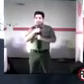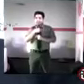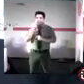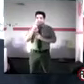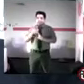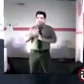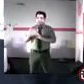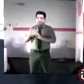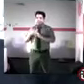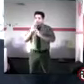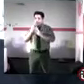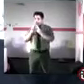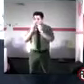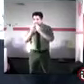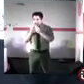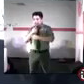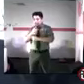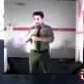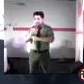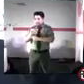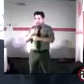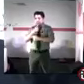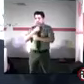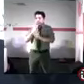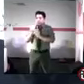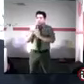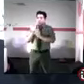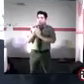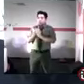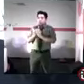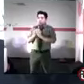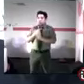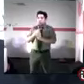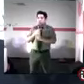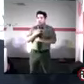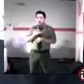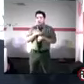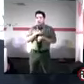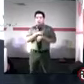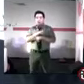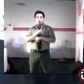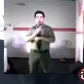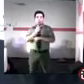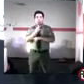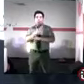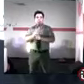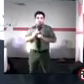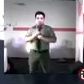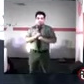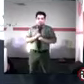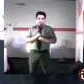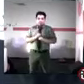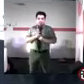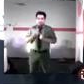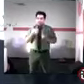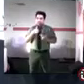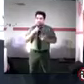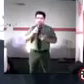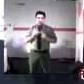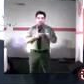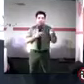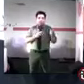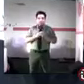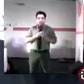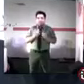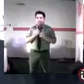Cártel del Golfo en Tamaulipas permitió solamente socializar el número de 72. Hay masacres como la de